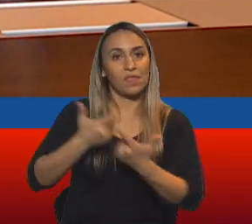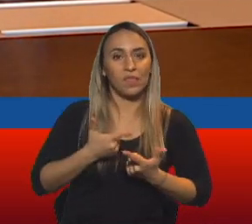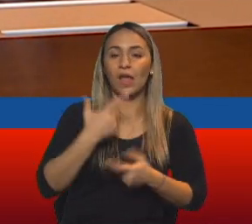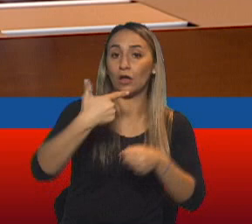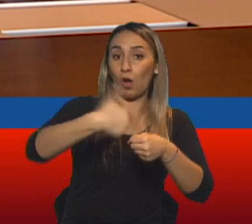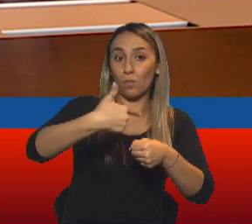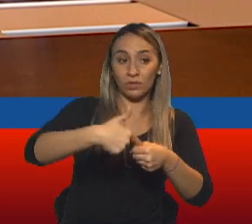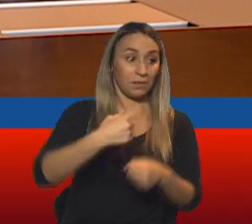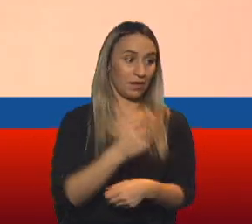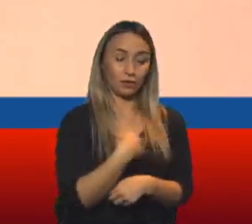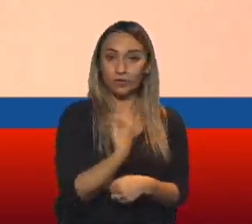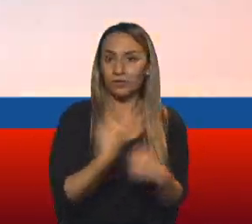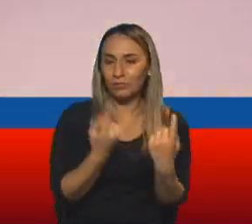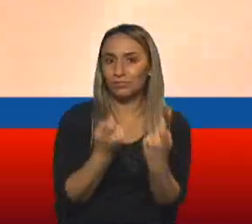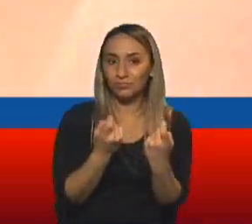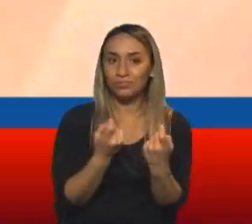definitiva usamos